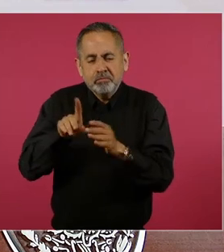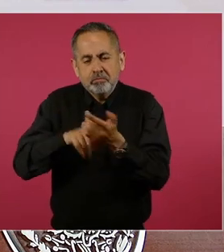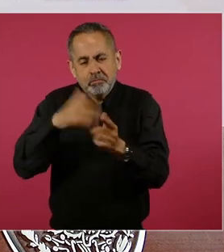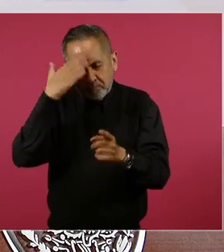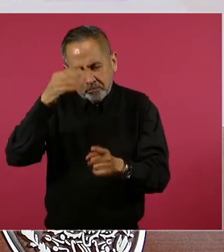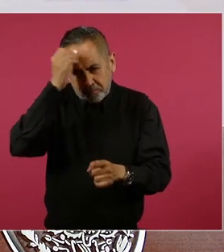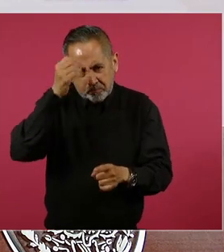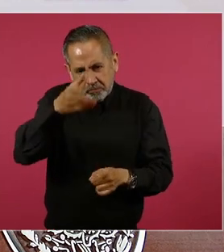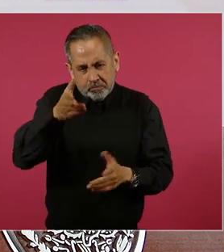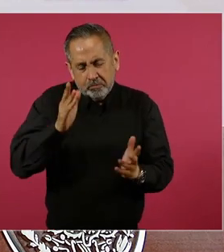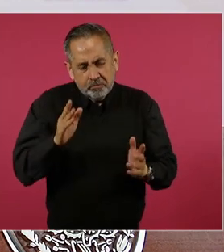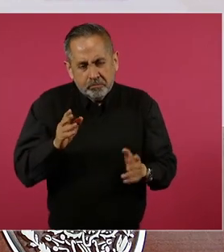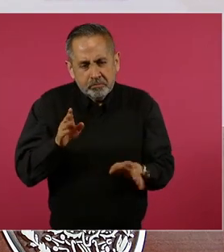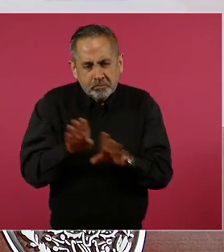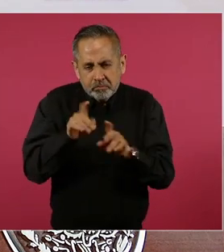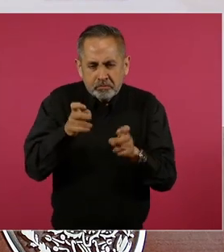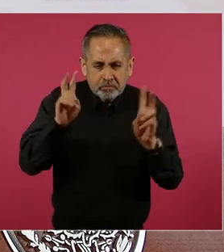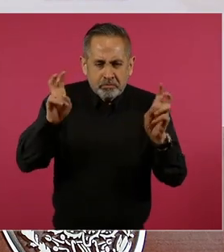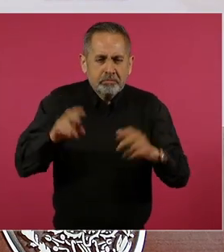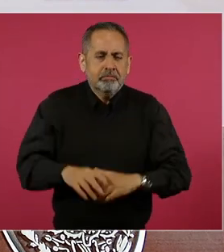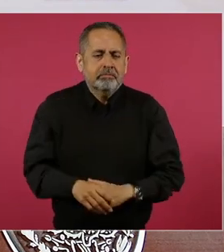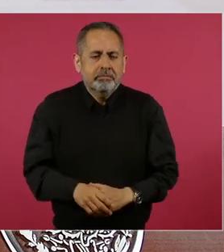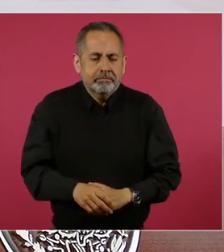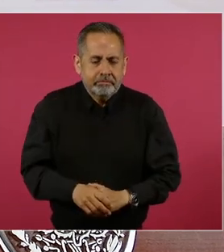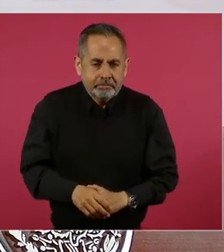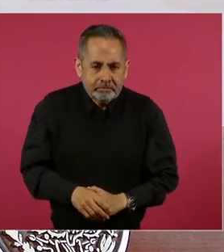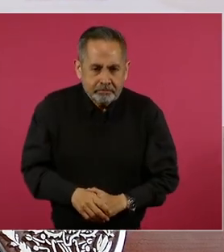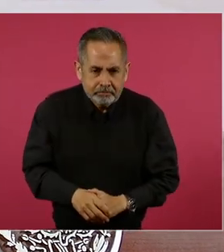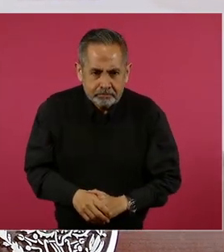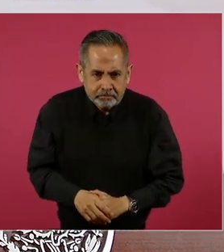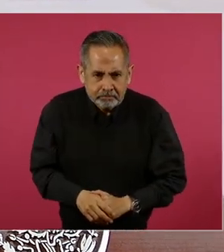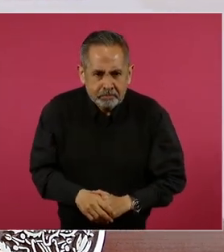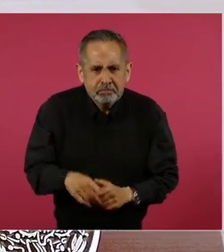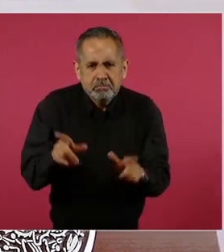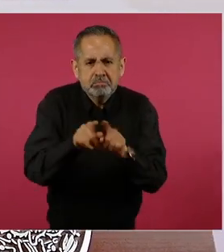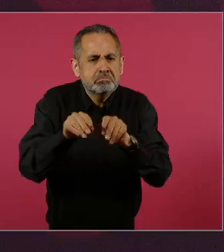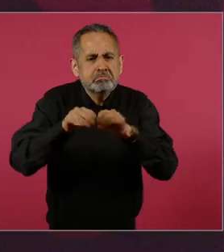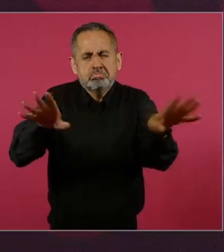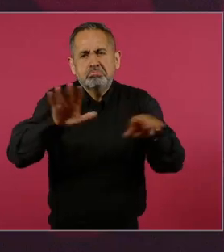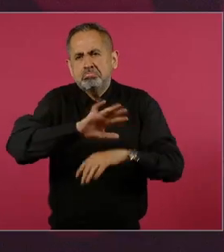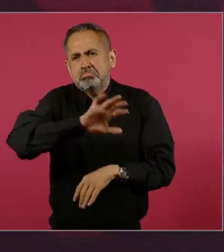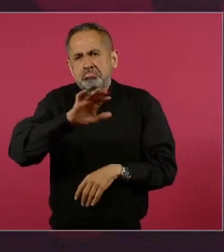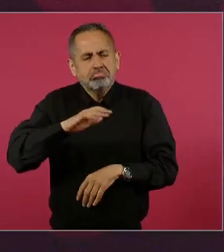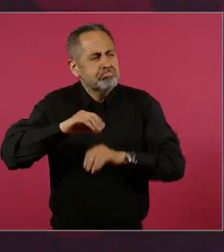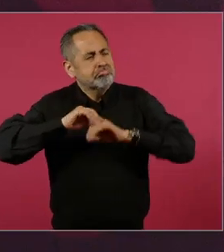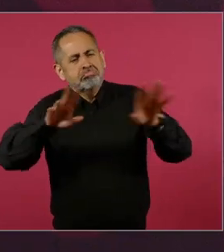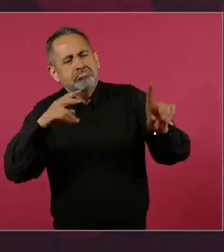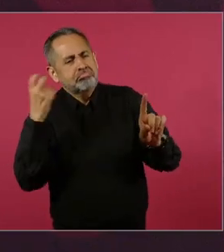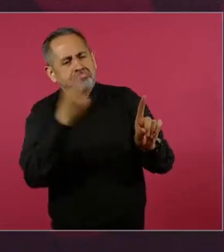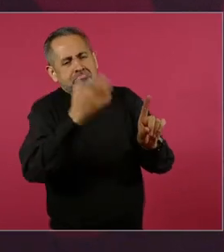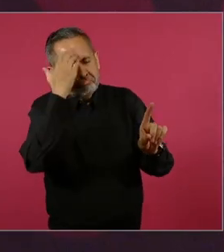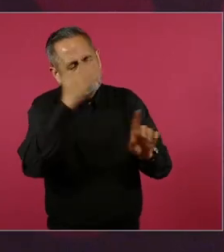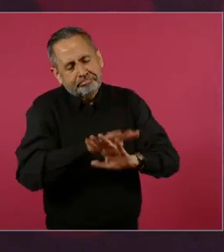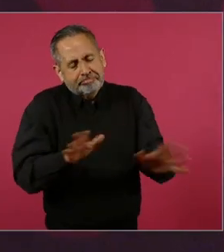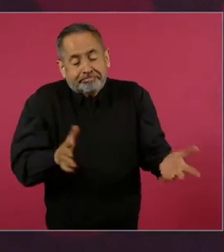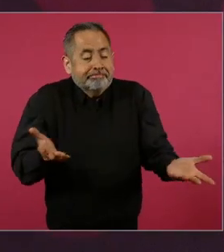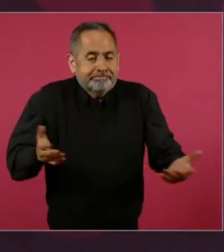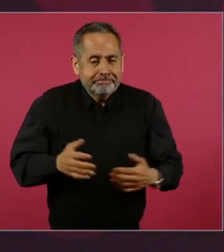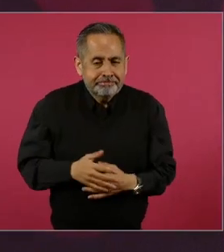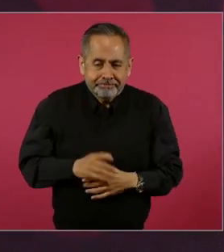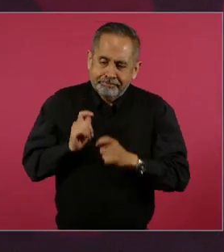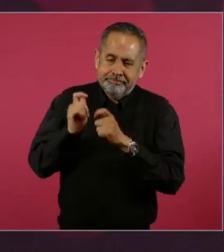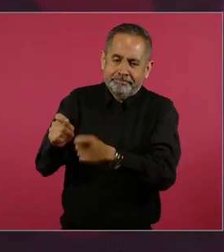su opinión al respecto de este tema, señor presidente. Bueno, ya lo diste a conocer, ya corresponde